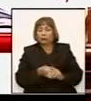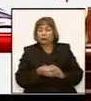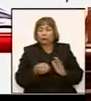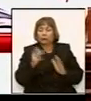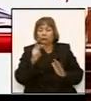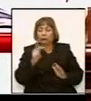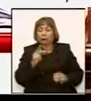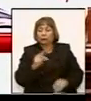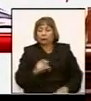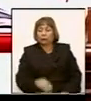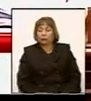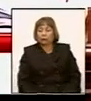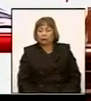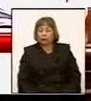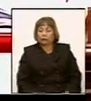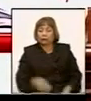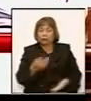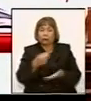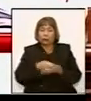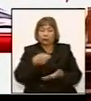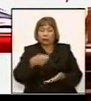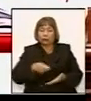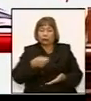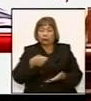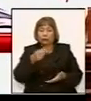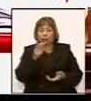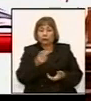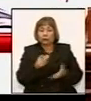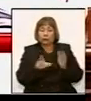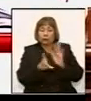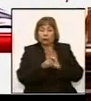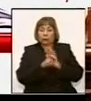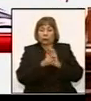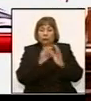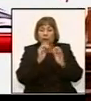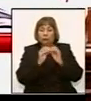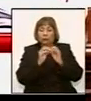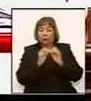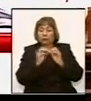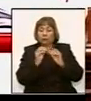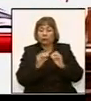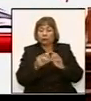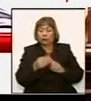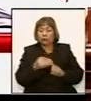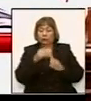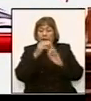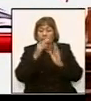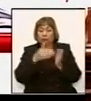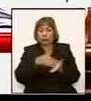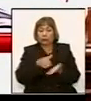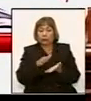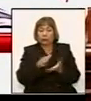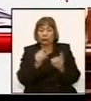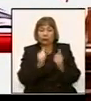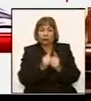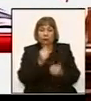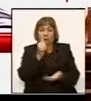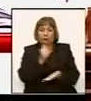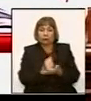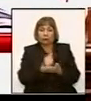K. Arrendamiento de inmuebles sujetos a la ley que regula el procedimiento especial de desalojo con intervención